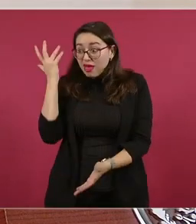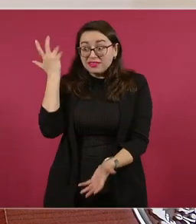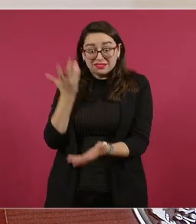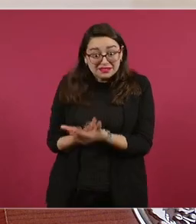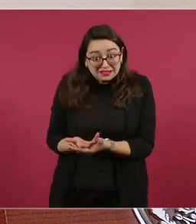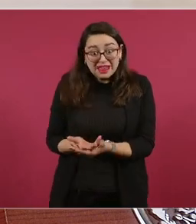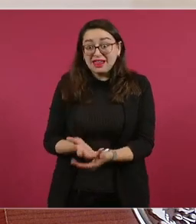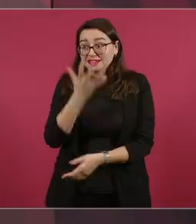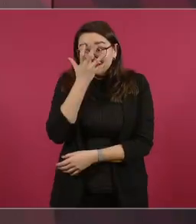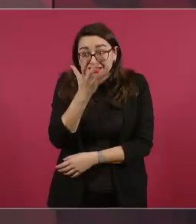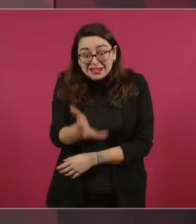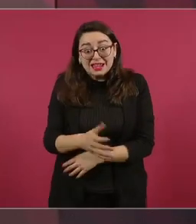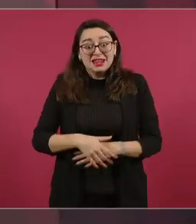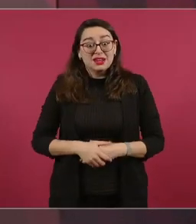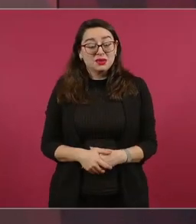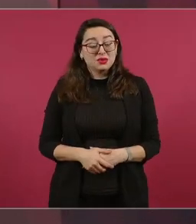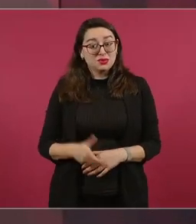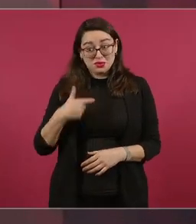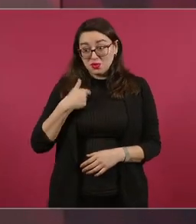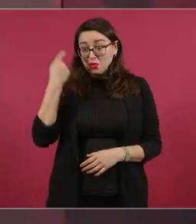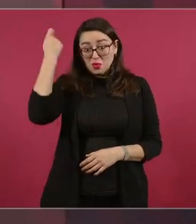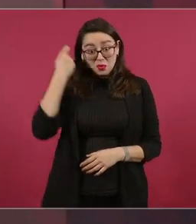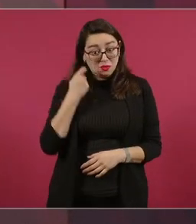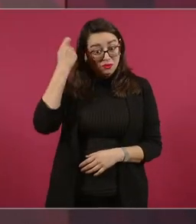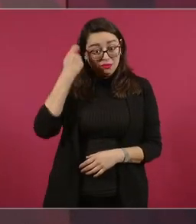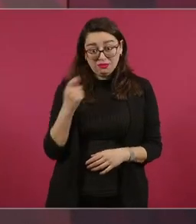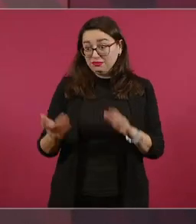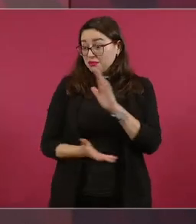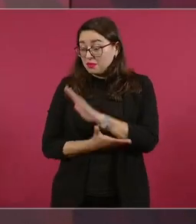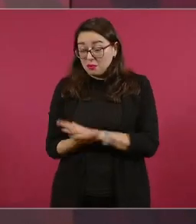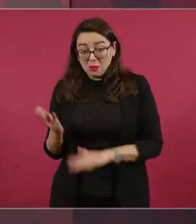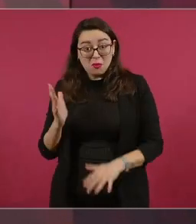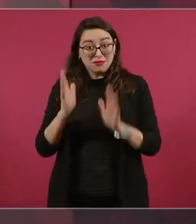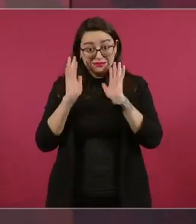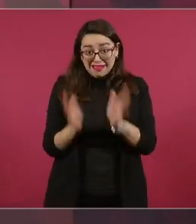me voy a retirar, me voy a jubilar.